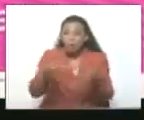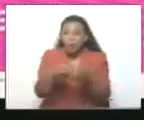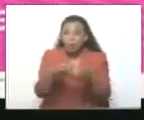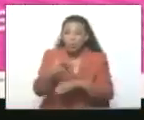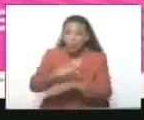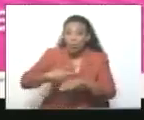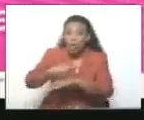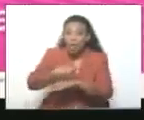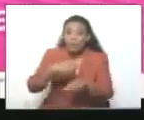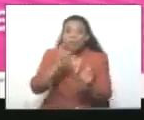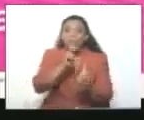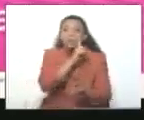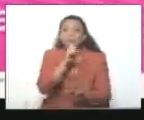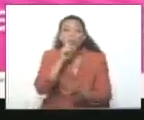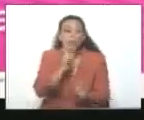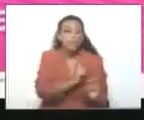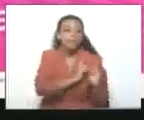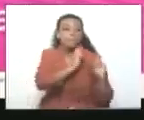Acabo de nombrar